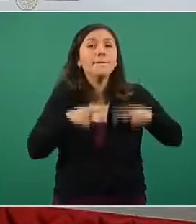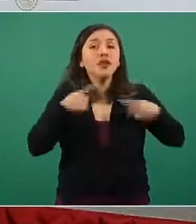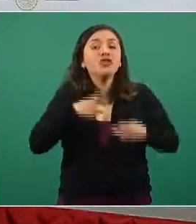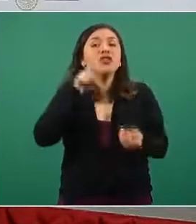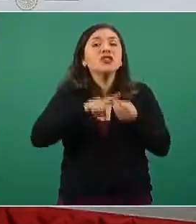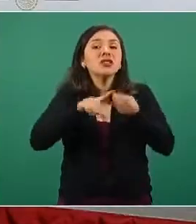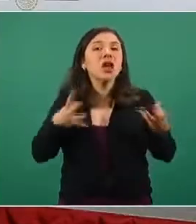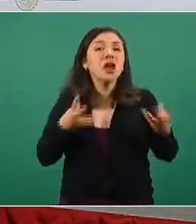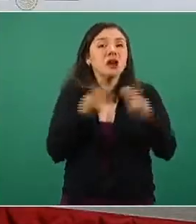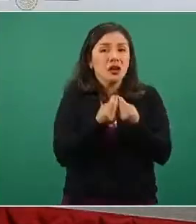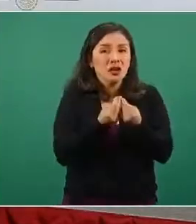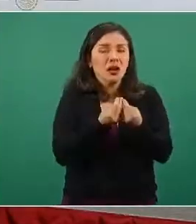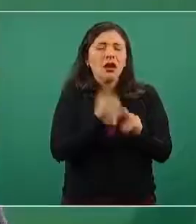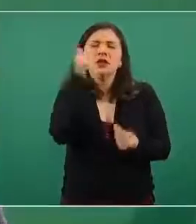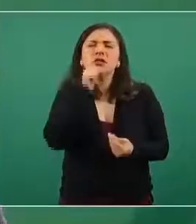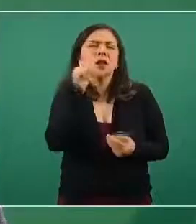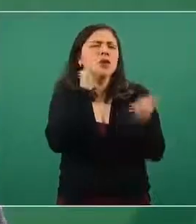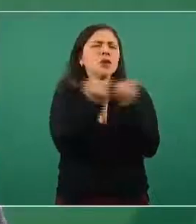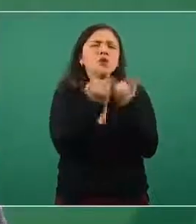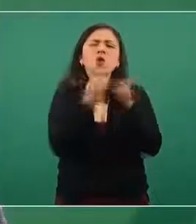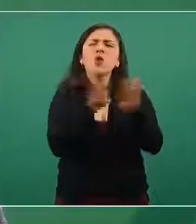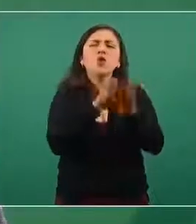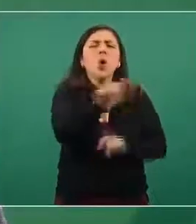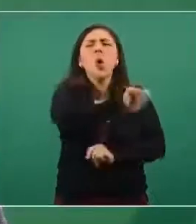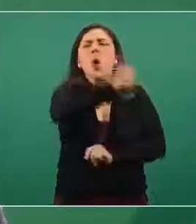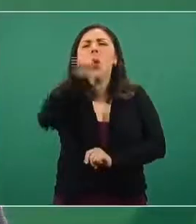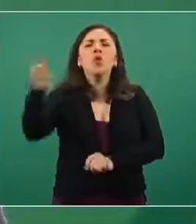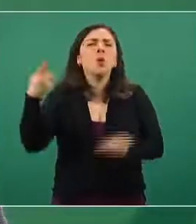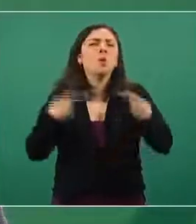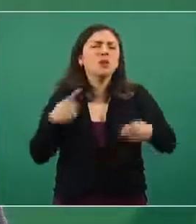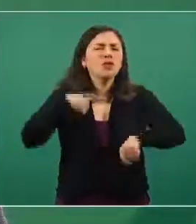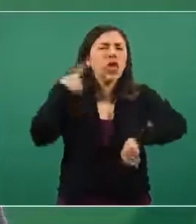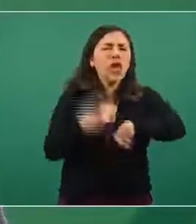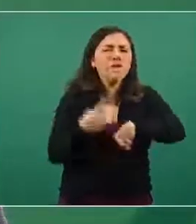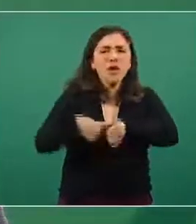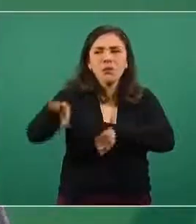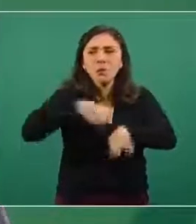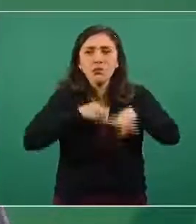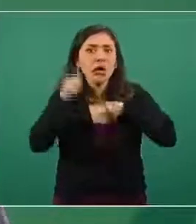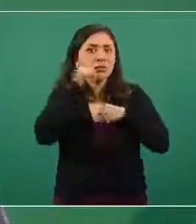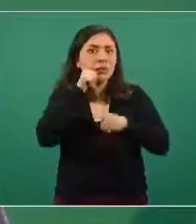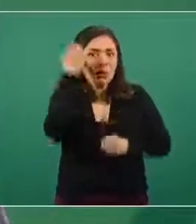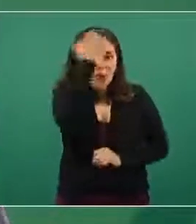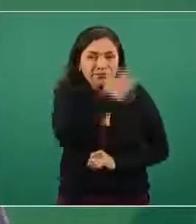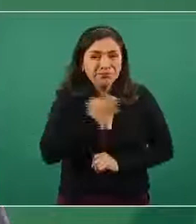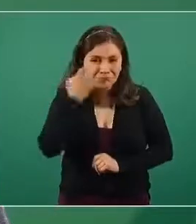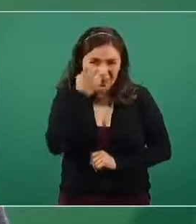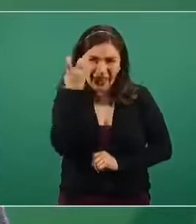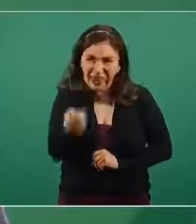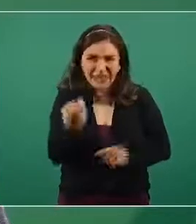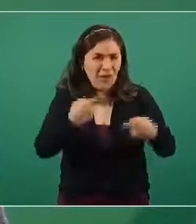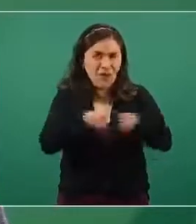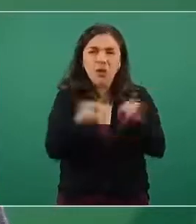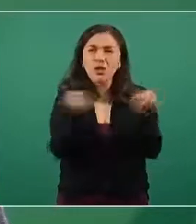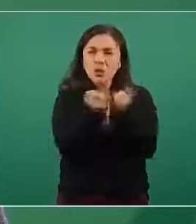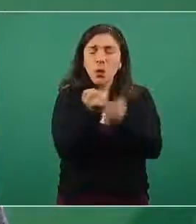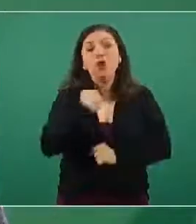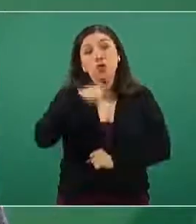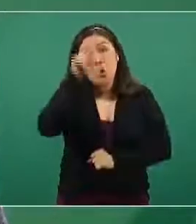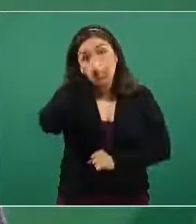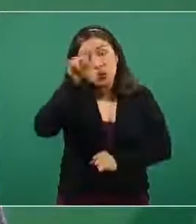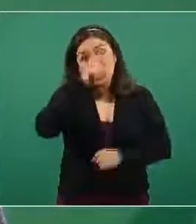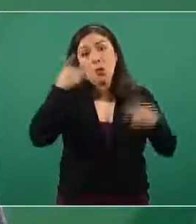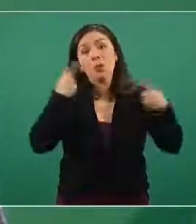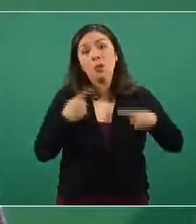se hace, reitero, con la mayoría de los casos, y lógicamente recomendar el resguardo o el